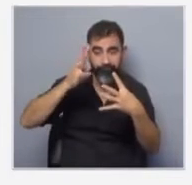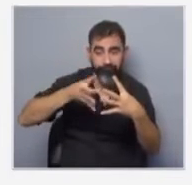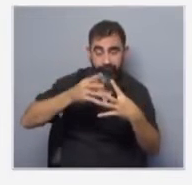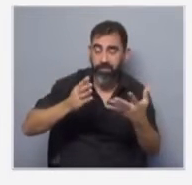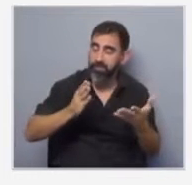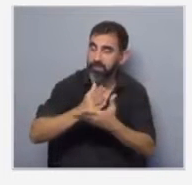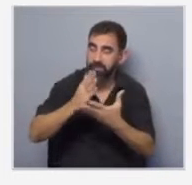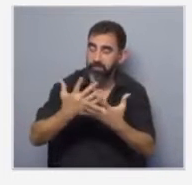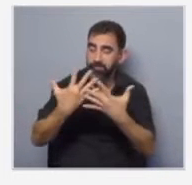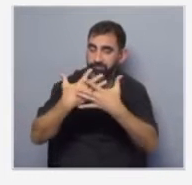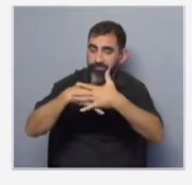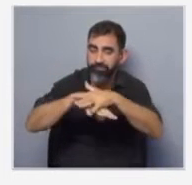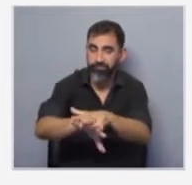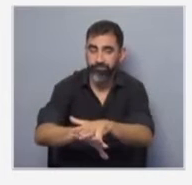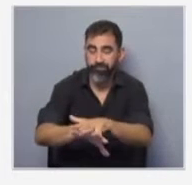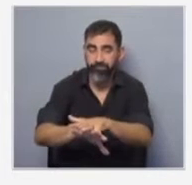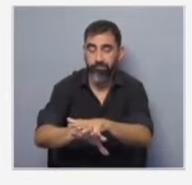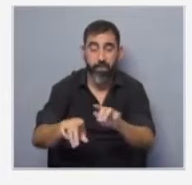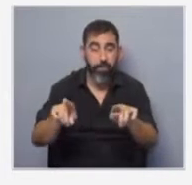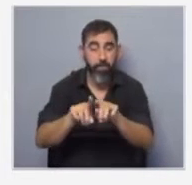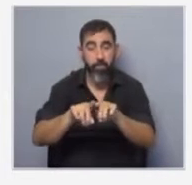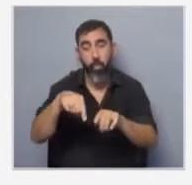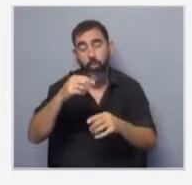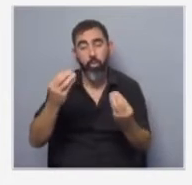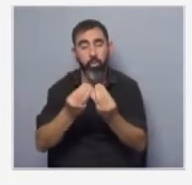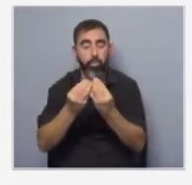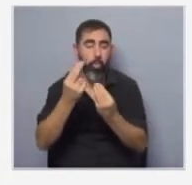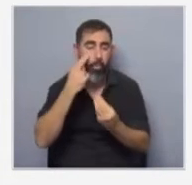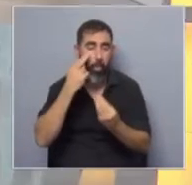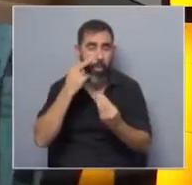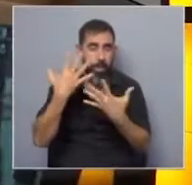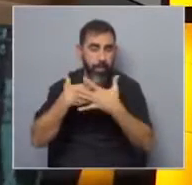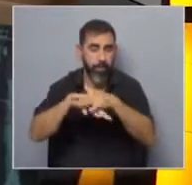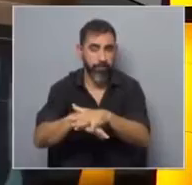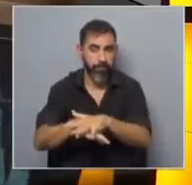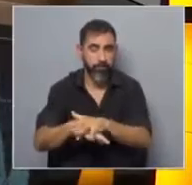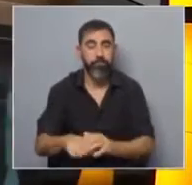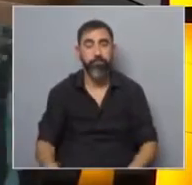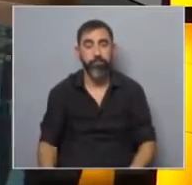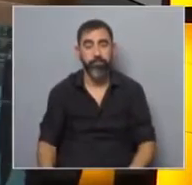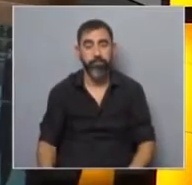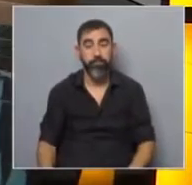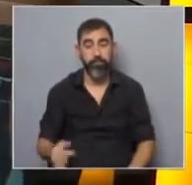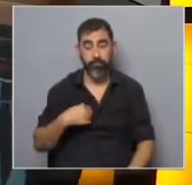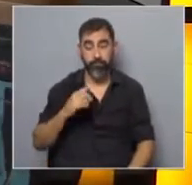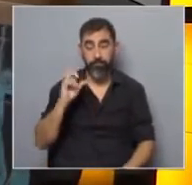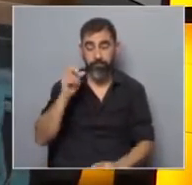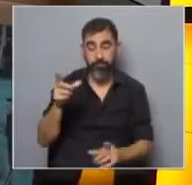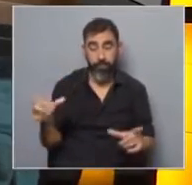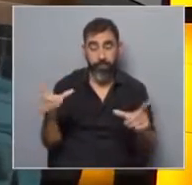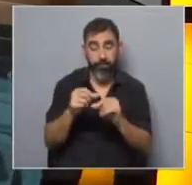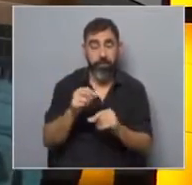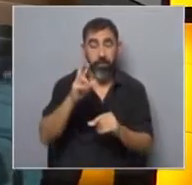más difusamente entrecruzados con otros montones de problemas. Entonces, cuando nosotros decidimos cerrar